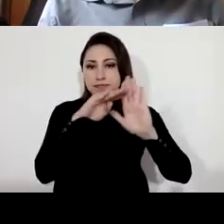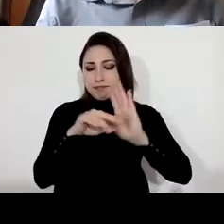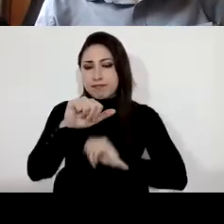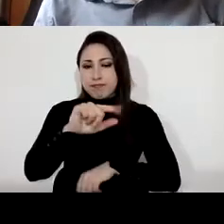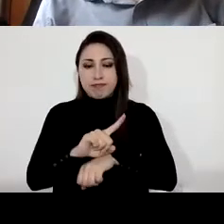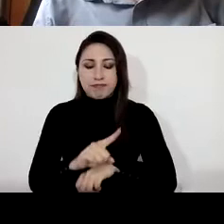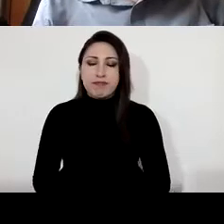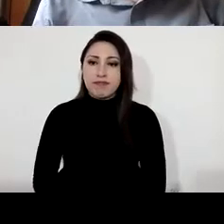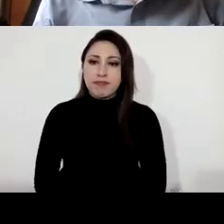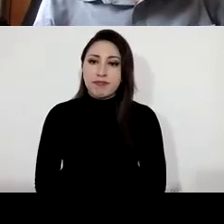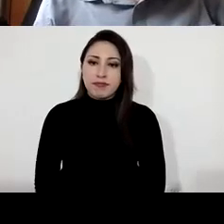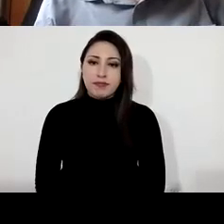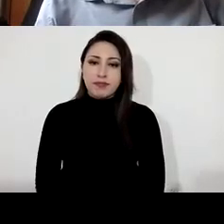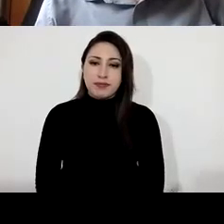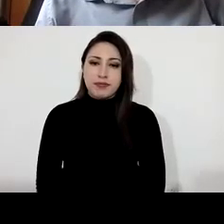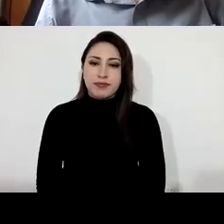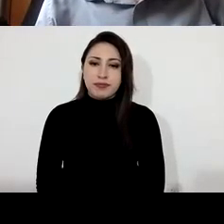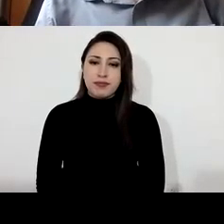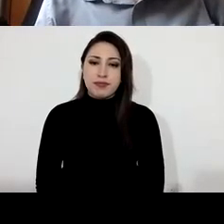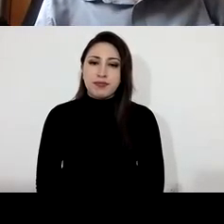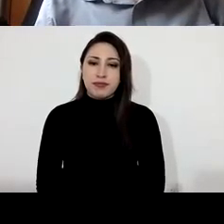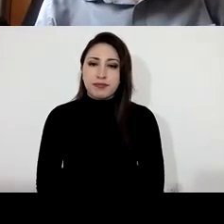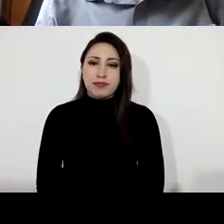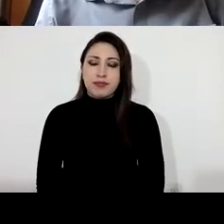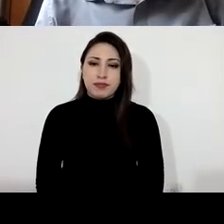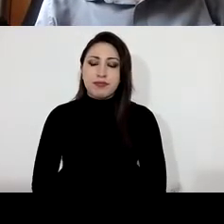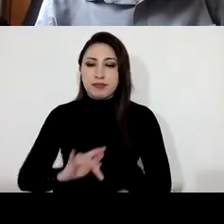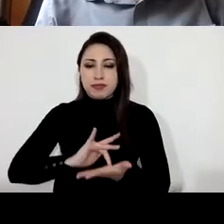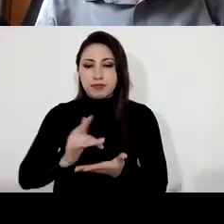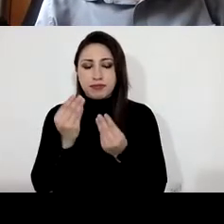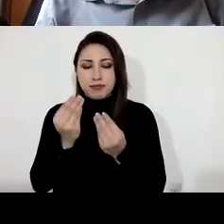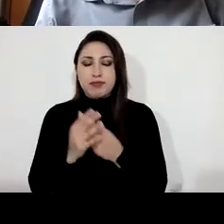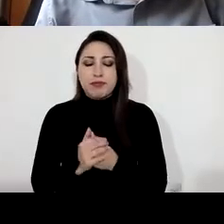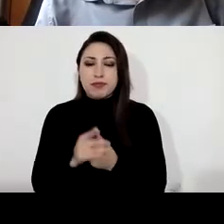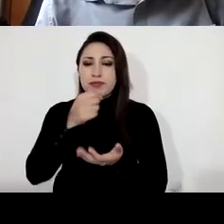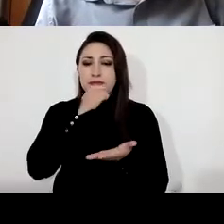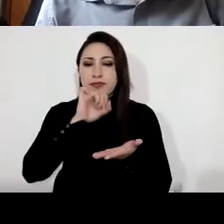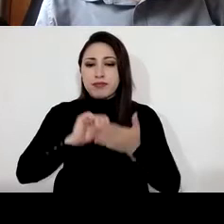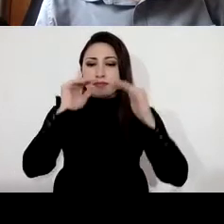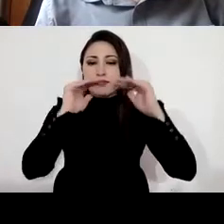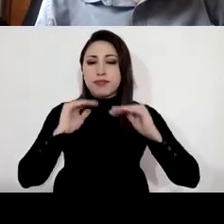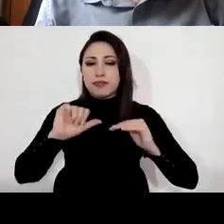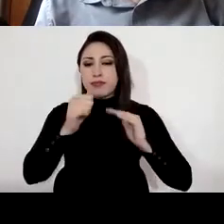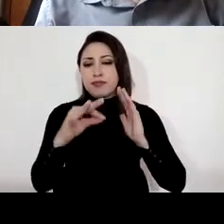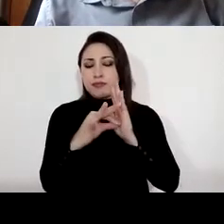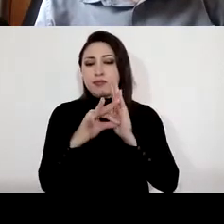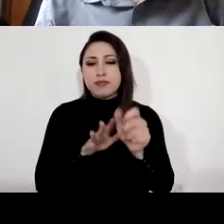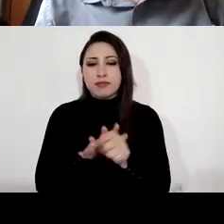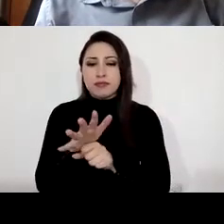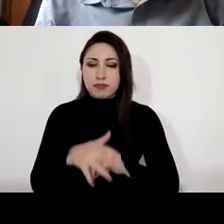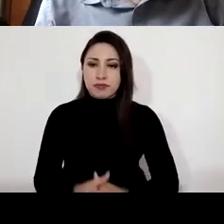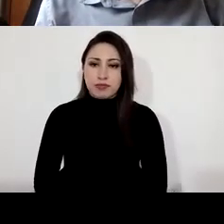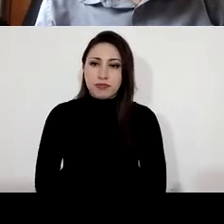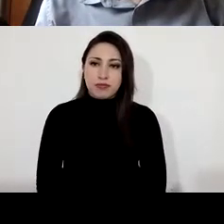día. Muchas gracias. Le solicito entonces, secretaria, pueda dar lectura y exponga el siguiente punto del